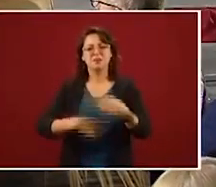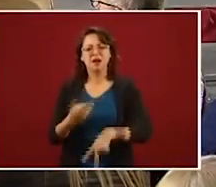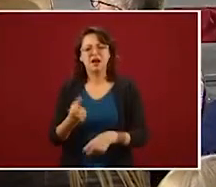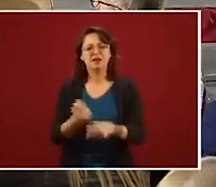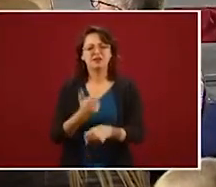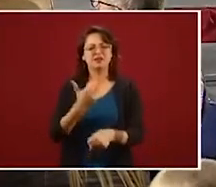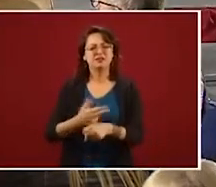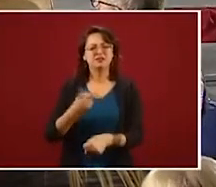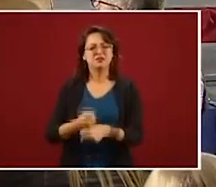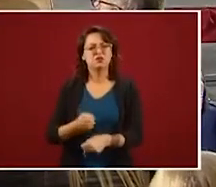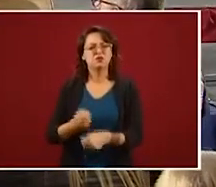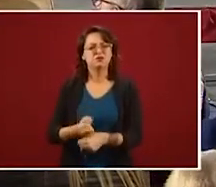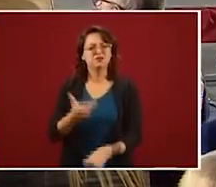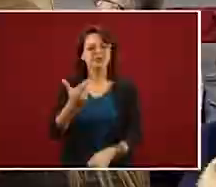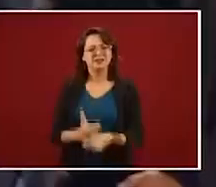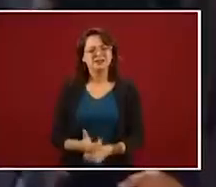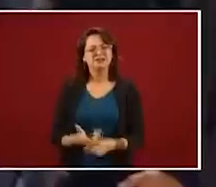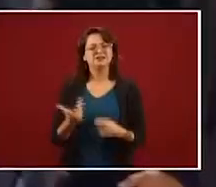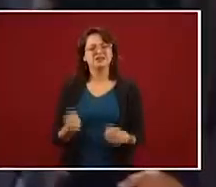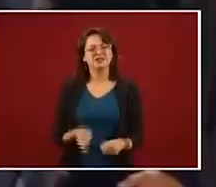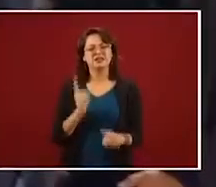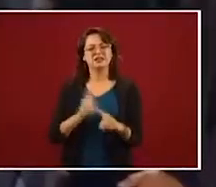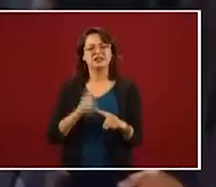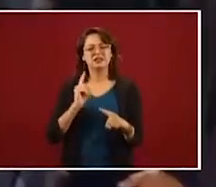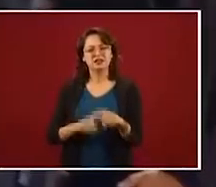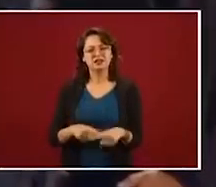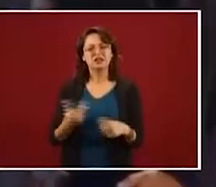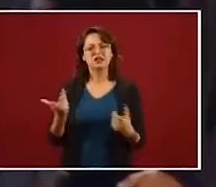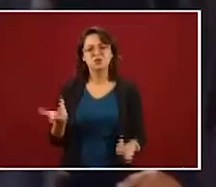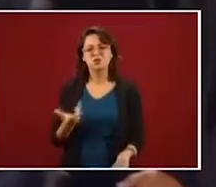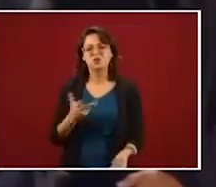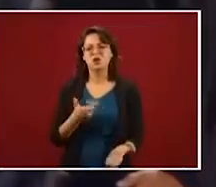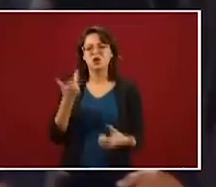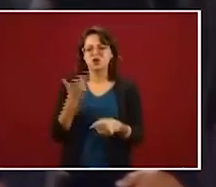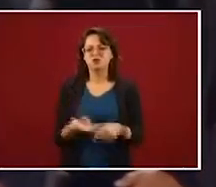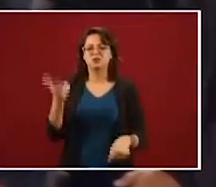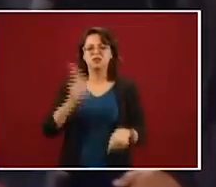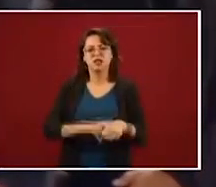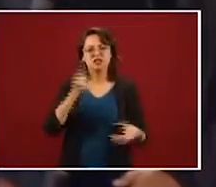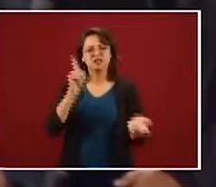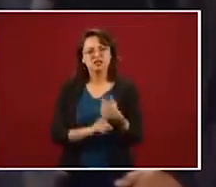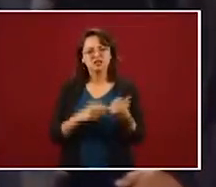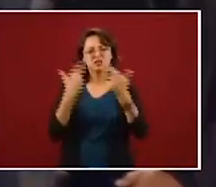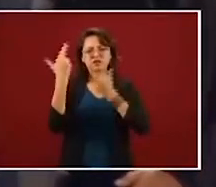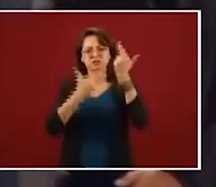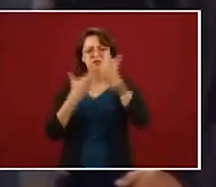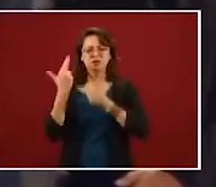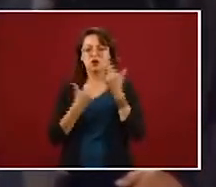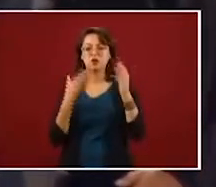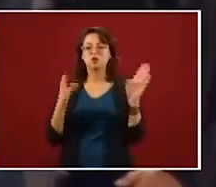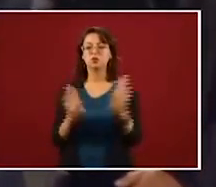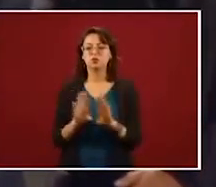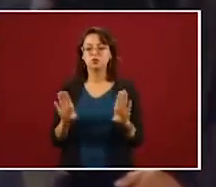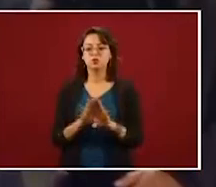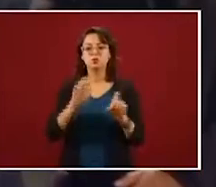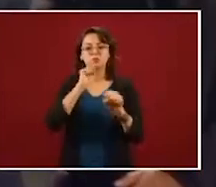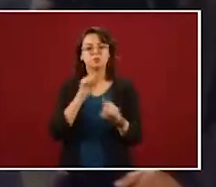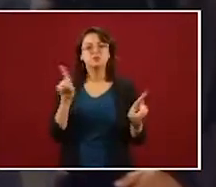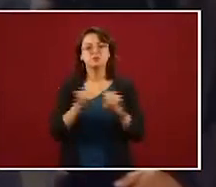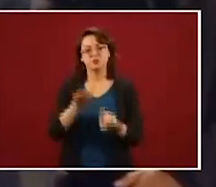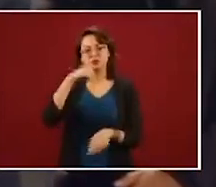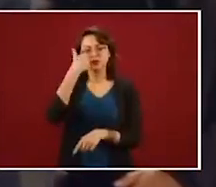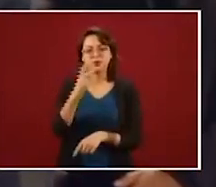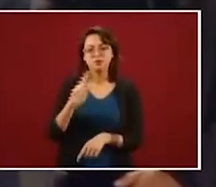sus subsecretarios, cuáles serían, digamos, las revisiones que serían en los hospitales. También me gustaría preguntarle,